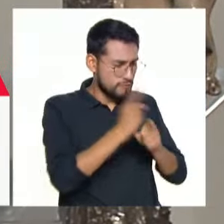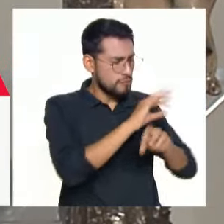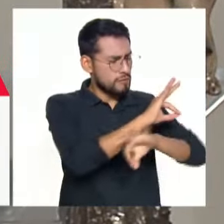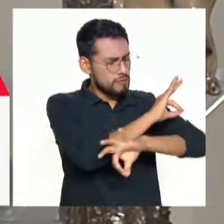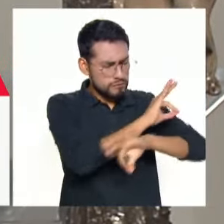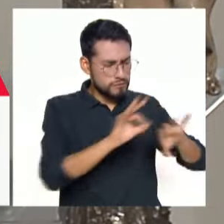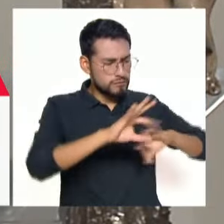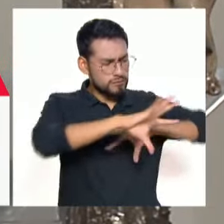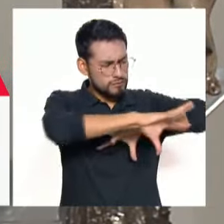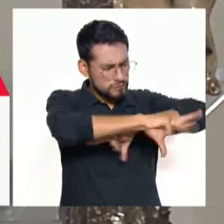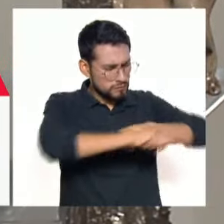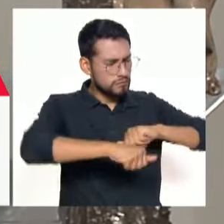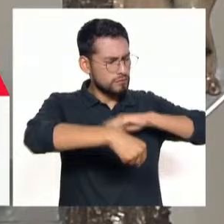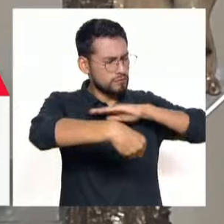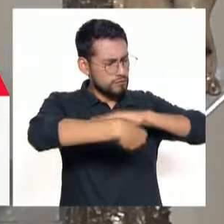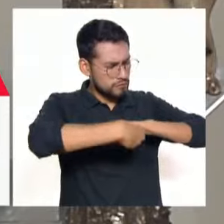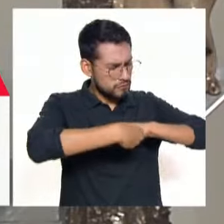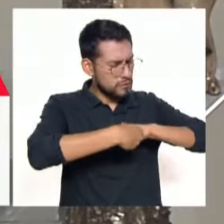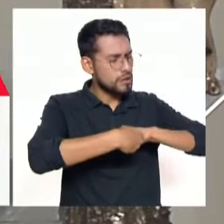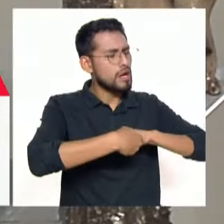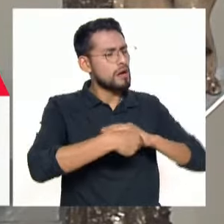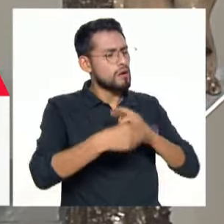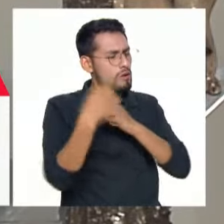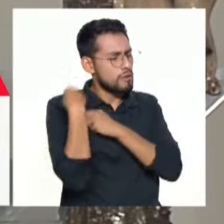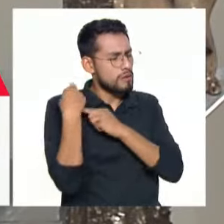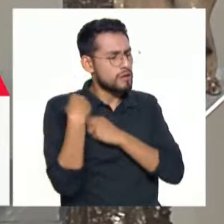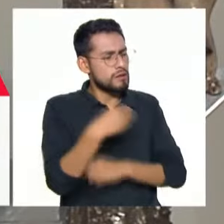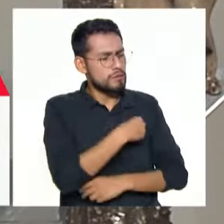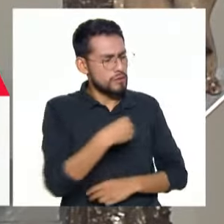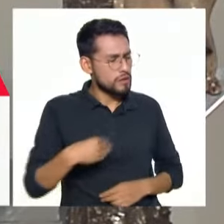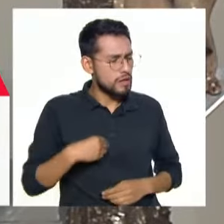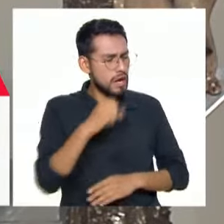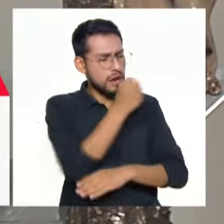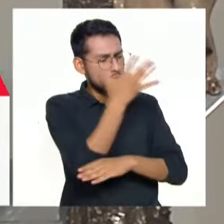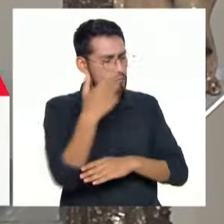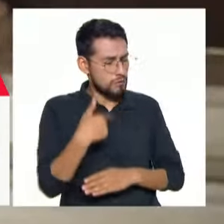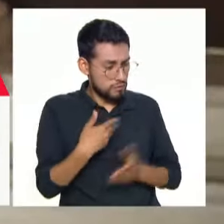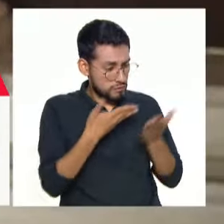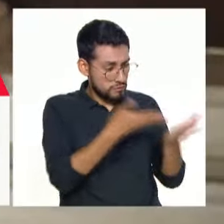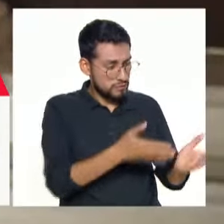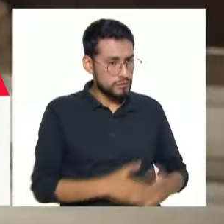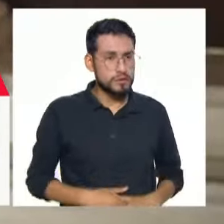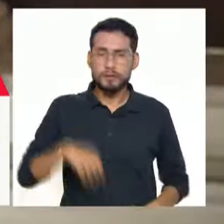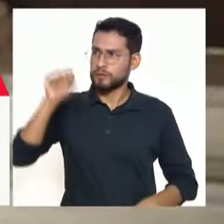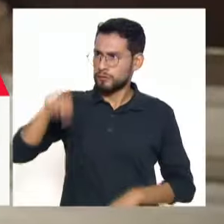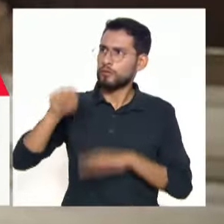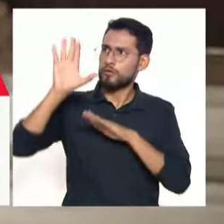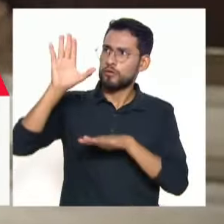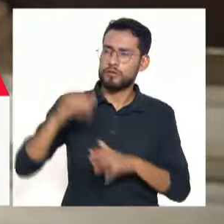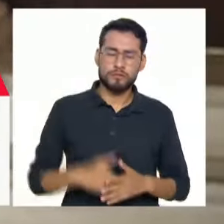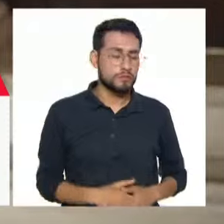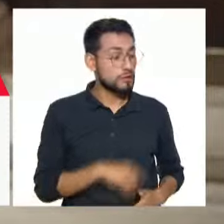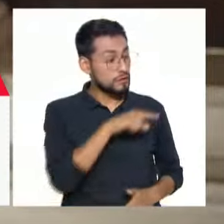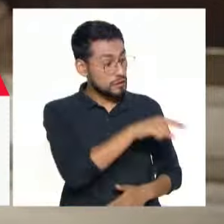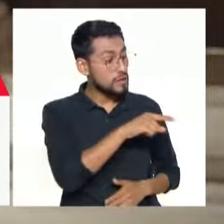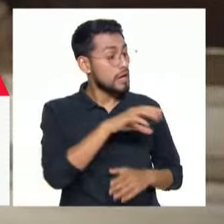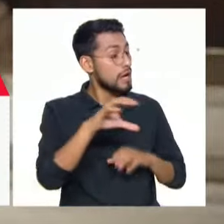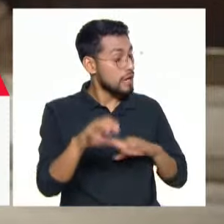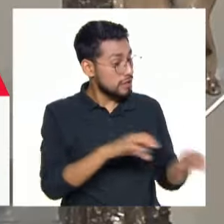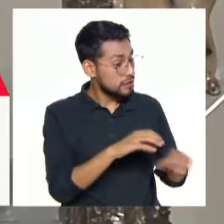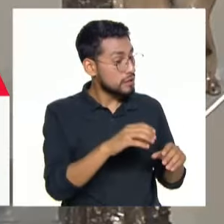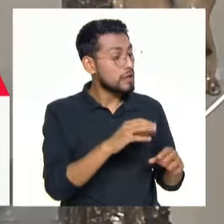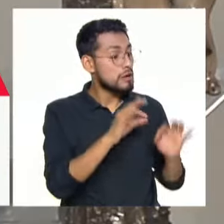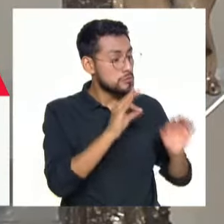sin cometer actos de corrupción, el cargo de ministro de Ambiente que le confío? Sí, juro. Si así lo